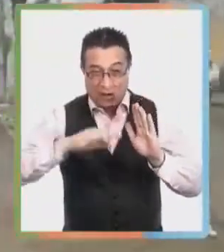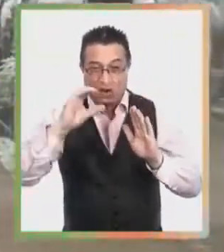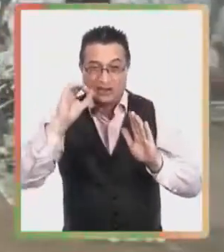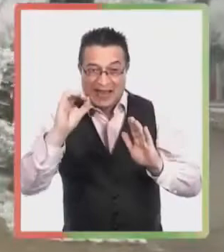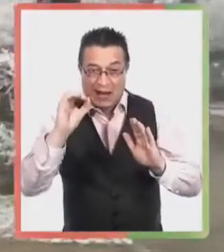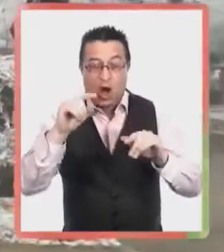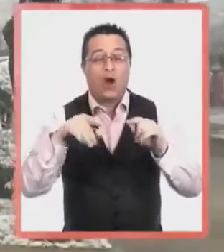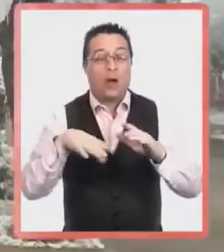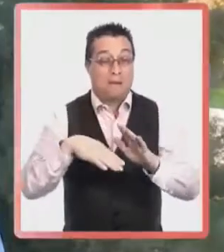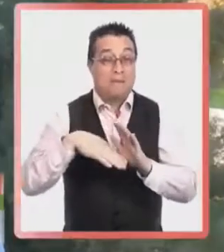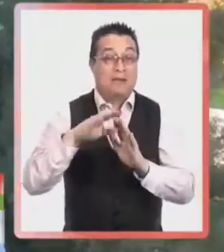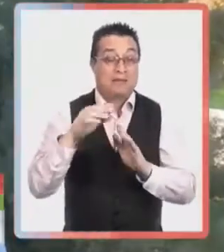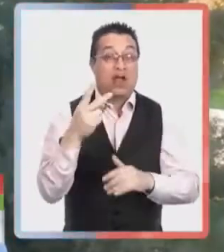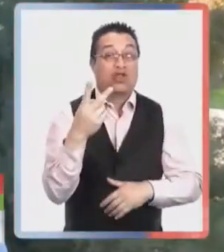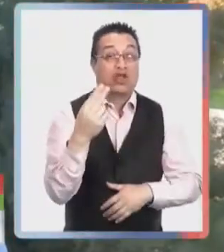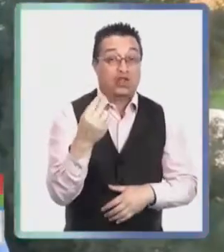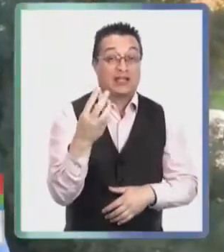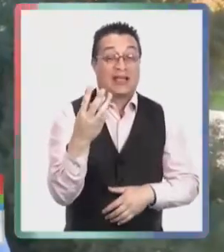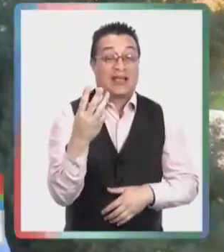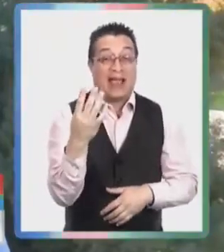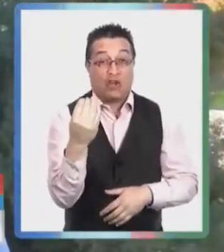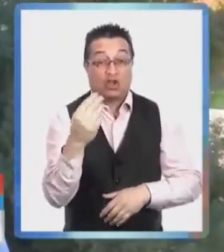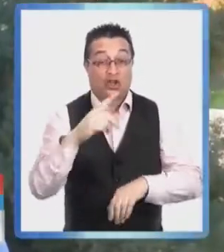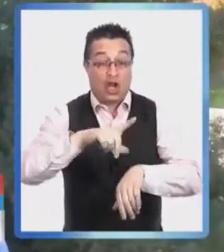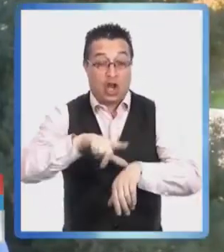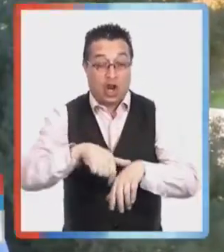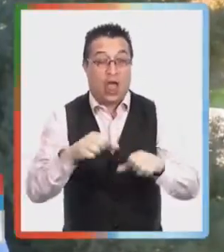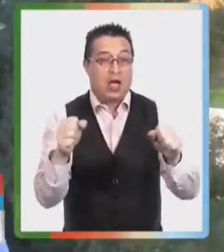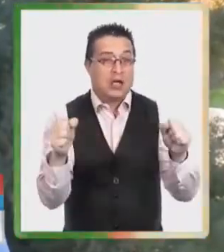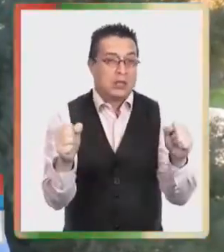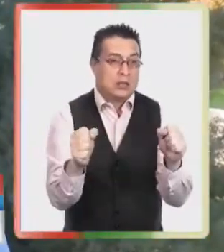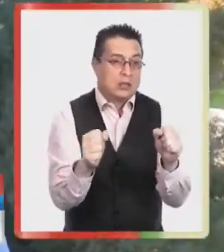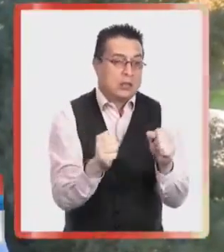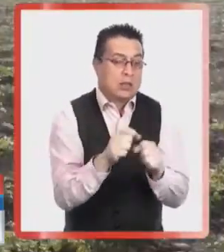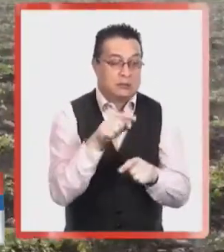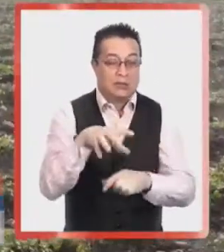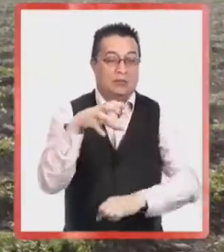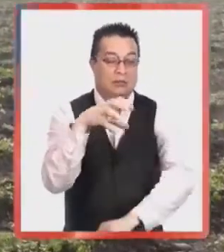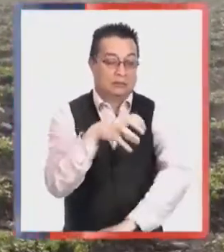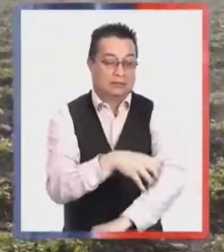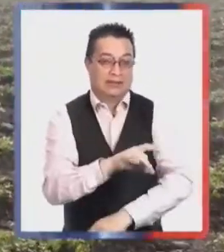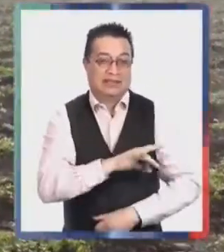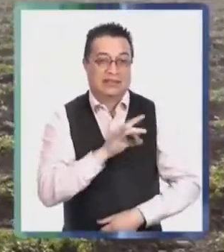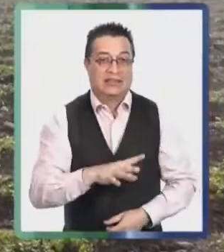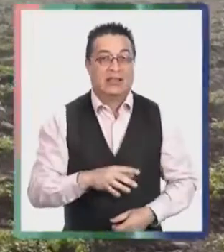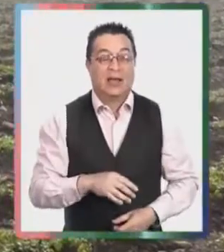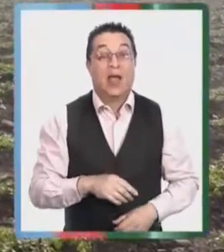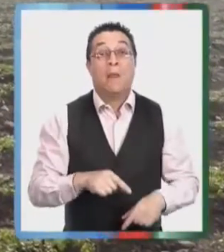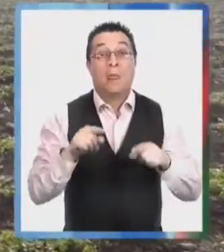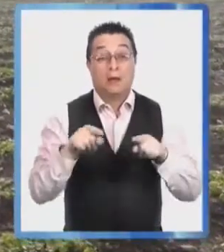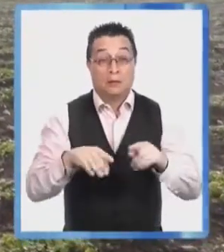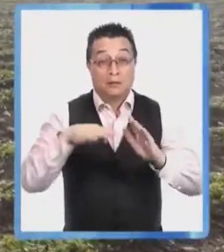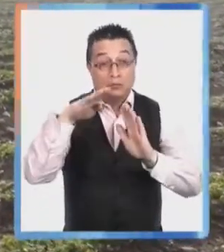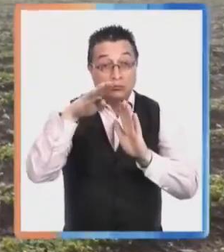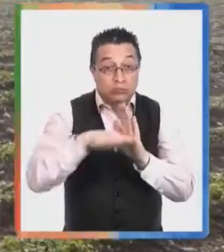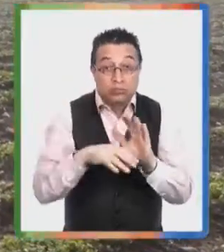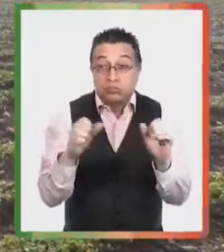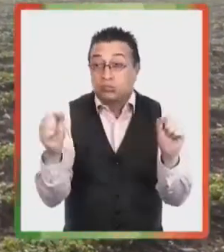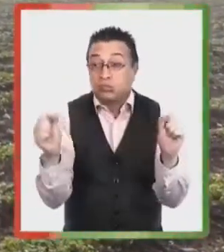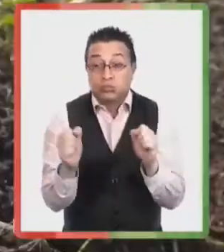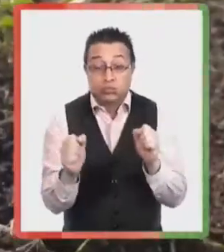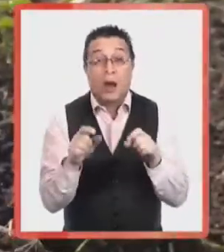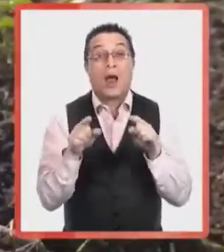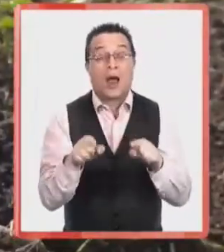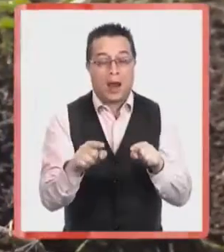durante más de 12 a 14 horas esta helada a la zona central de Chile. Los efectos de las bajas temperaturas se